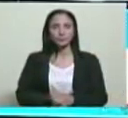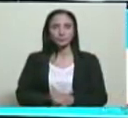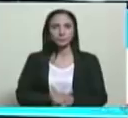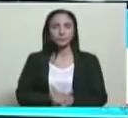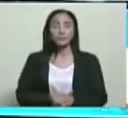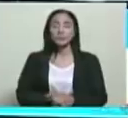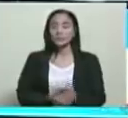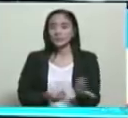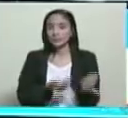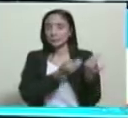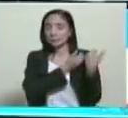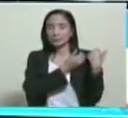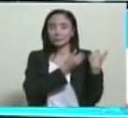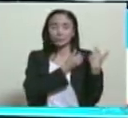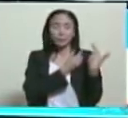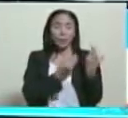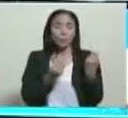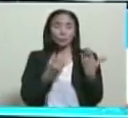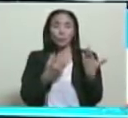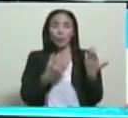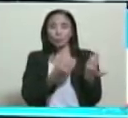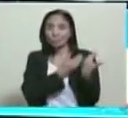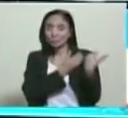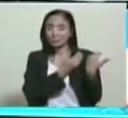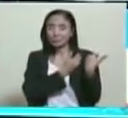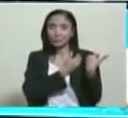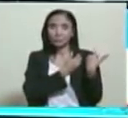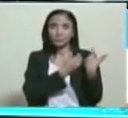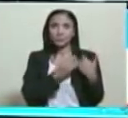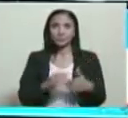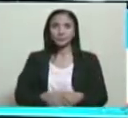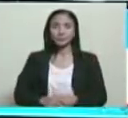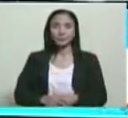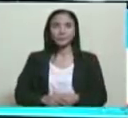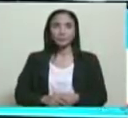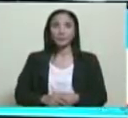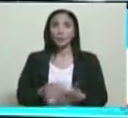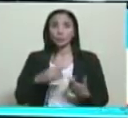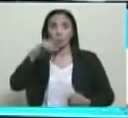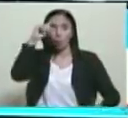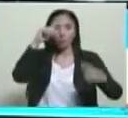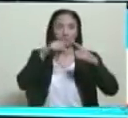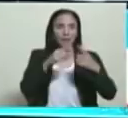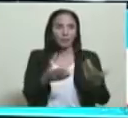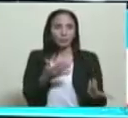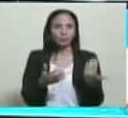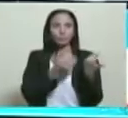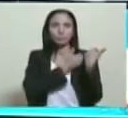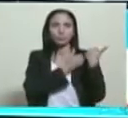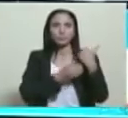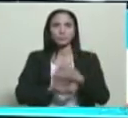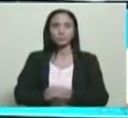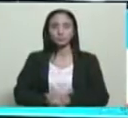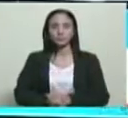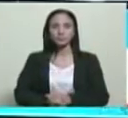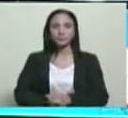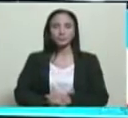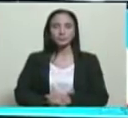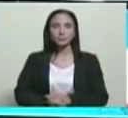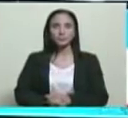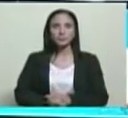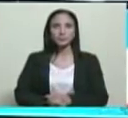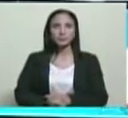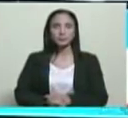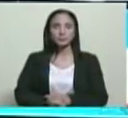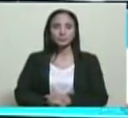mucho trabajo y diverso. Tienen varios frentes abiertos, ¿verdad? Camarada Robertsa Poleo,